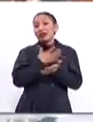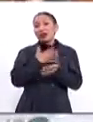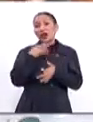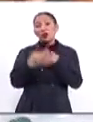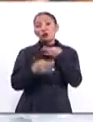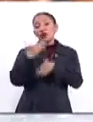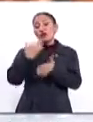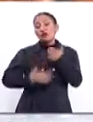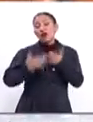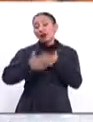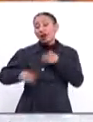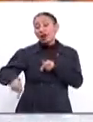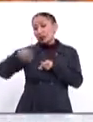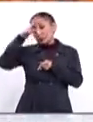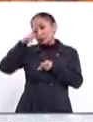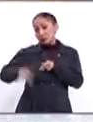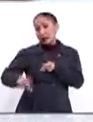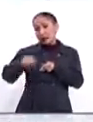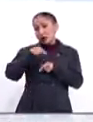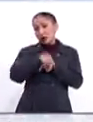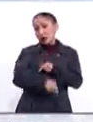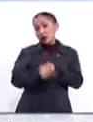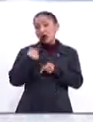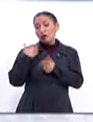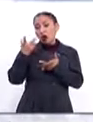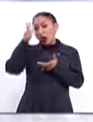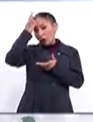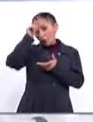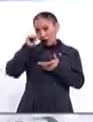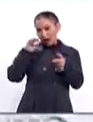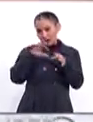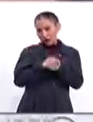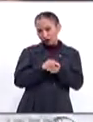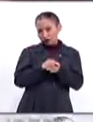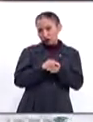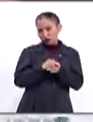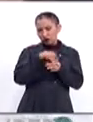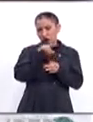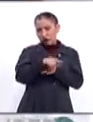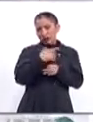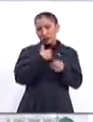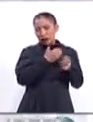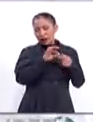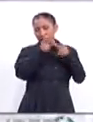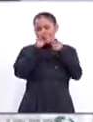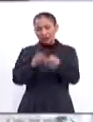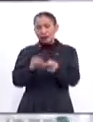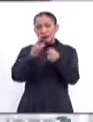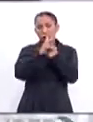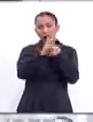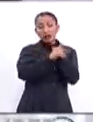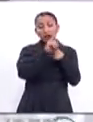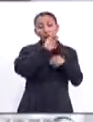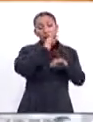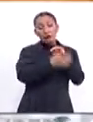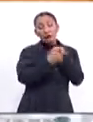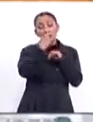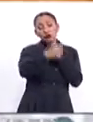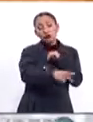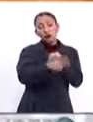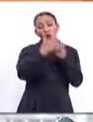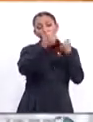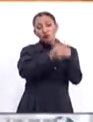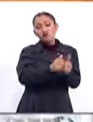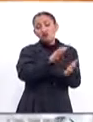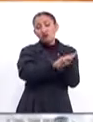juicios pendientes en México. Entonces, de acuerdo a los tratados de extradición entre ambos países, y una vez que purgue su pena